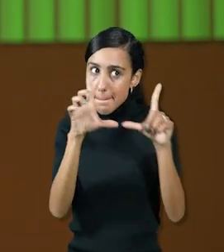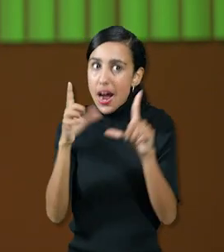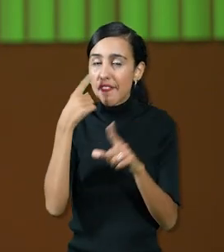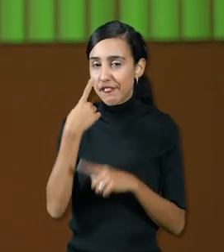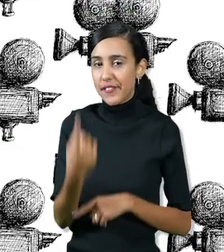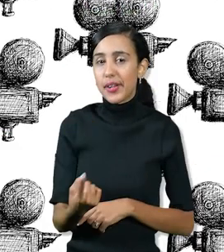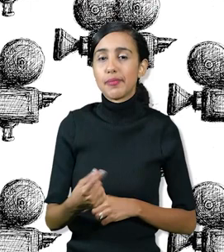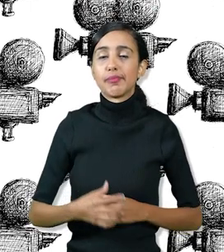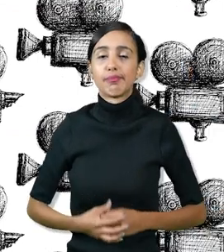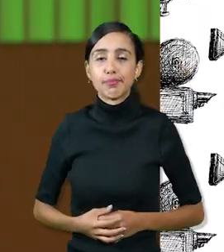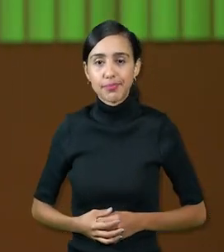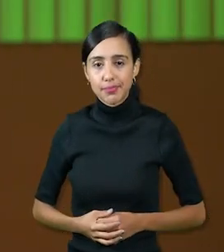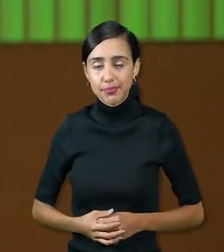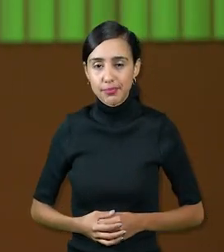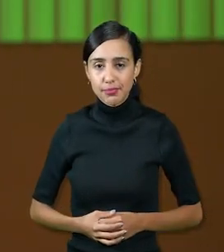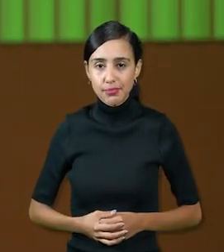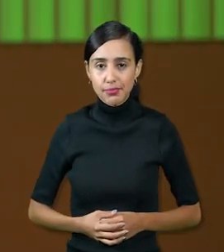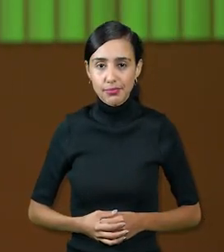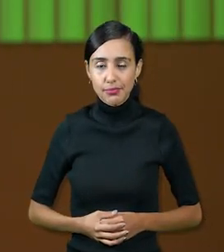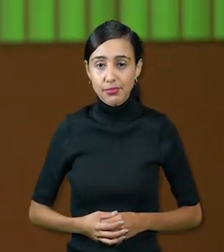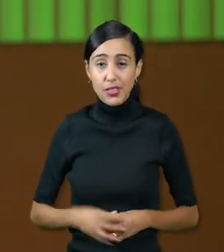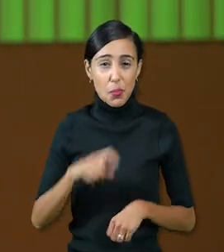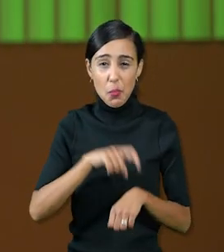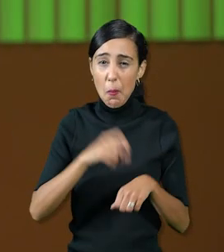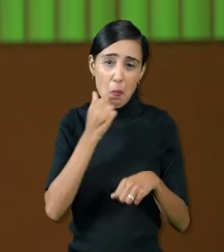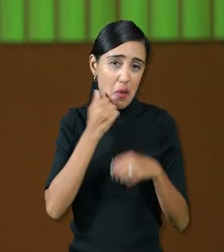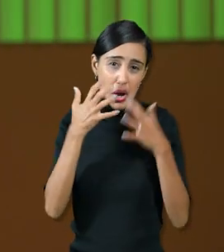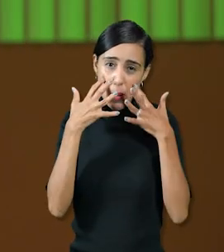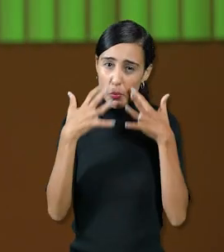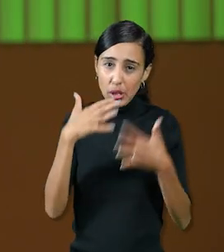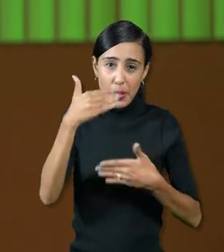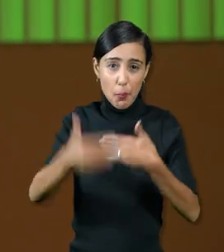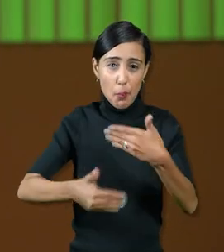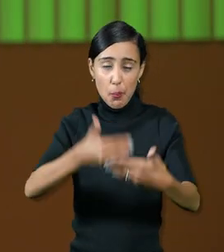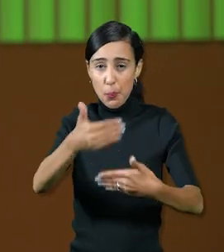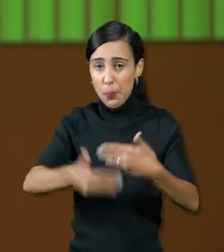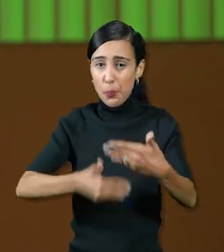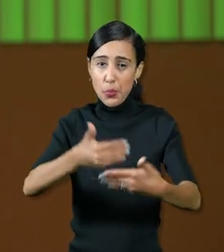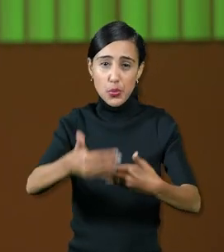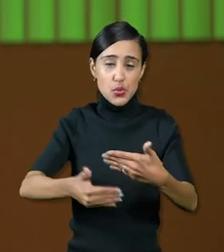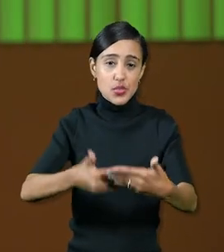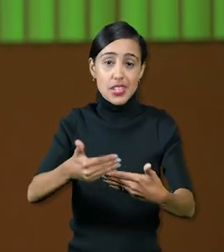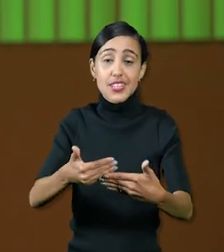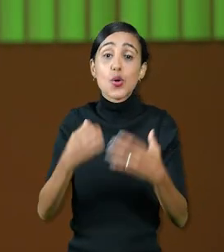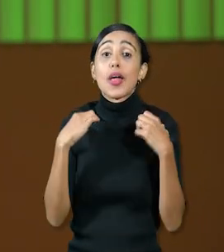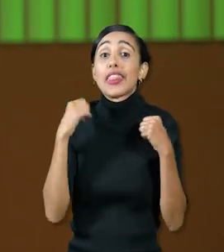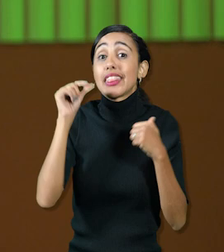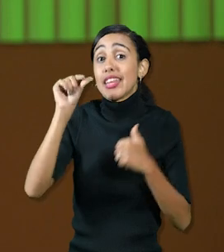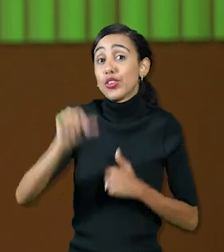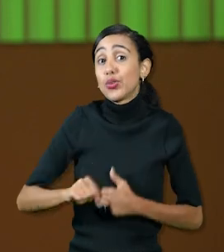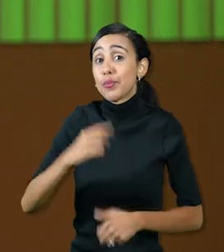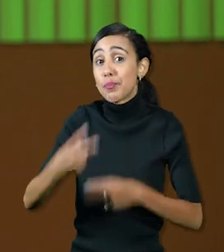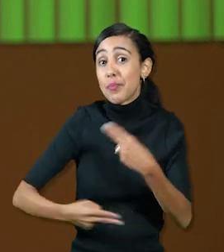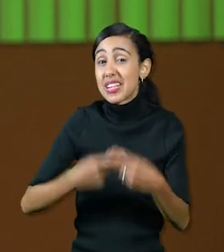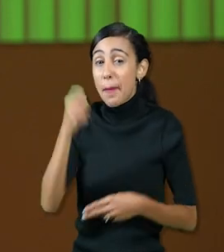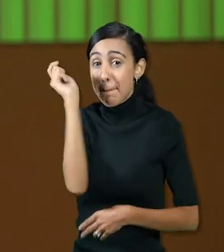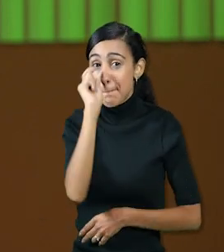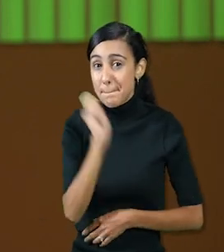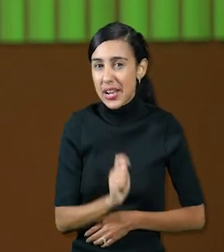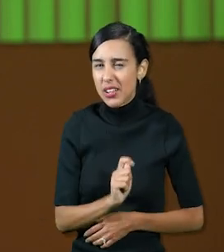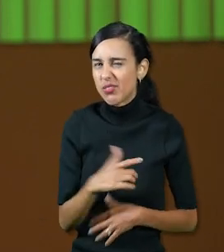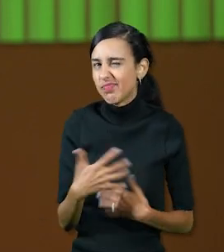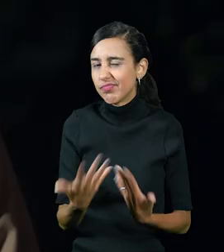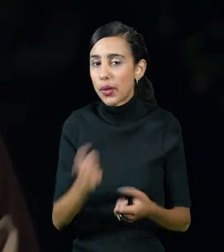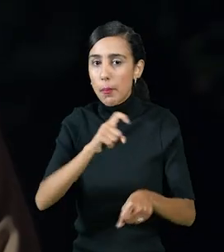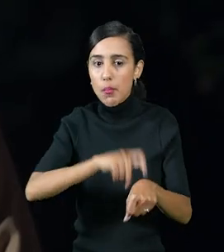punto de partida. Uno de los momentos más importantes en el proceso de un director y de la realización de una película es el